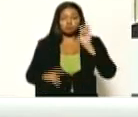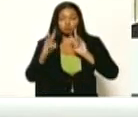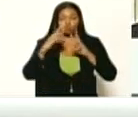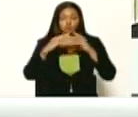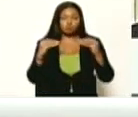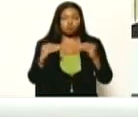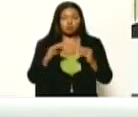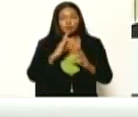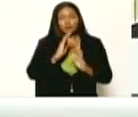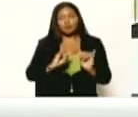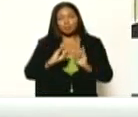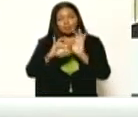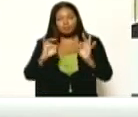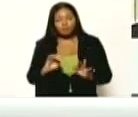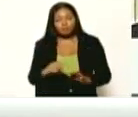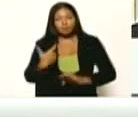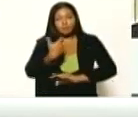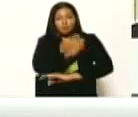por vacunación.